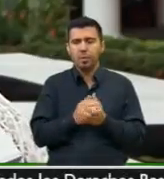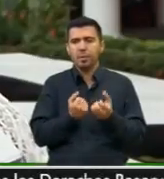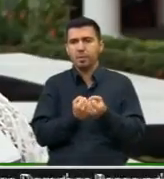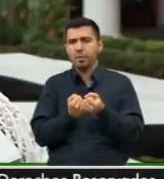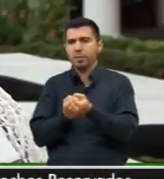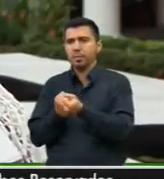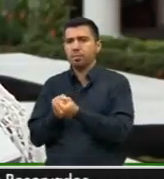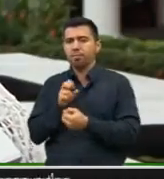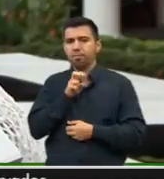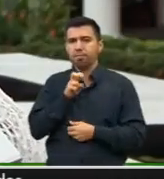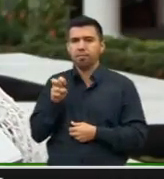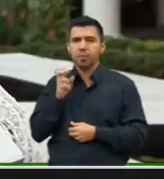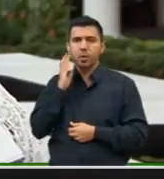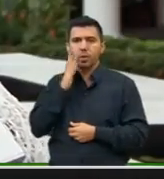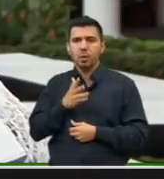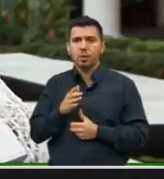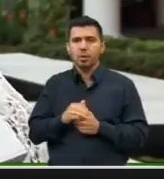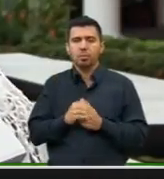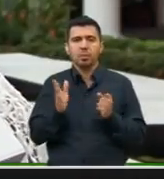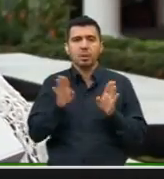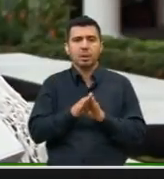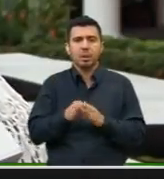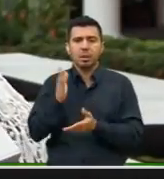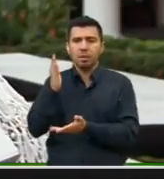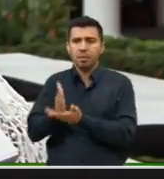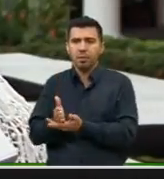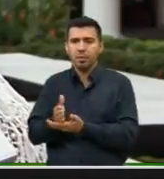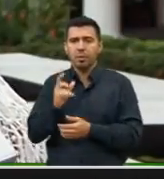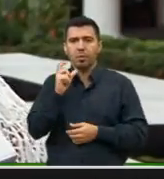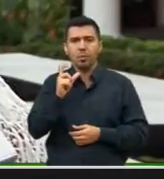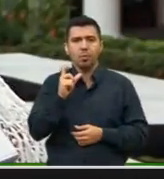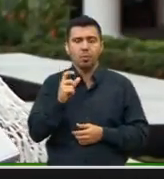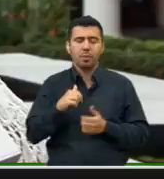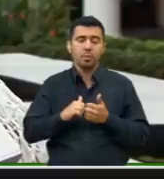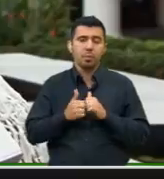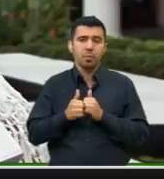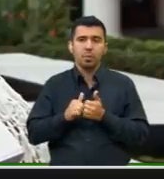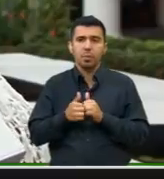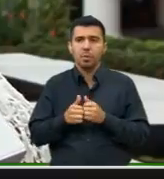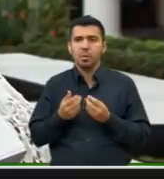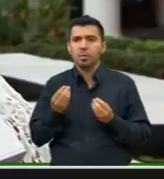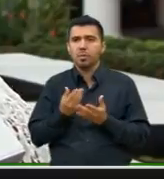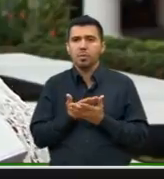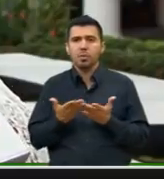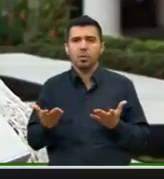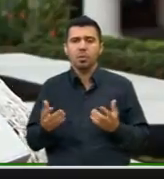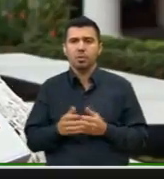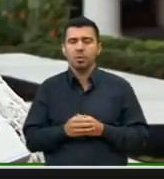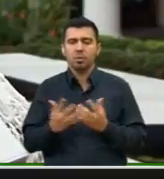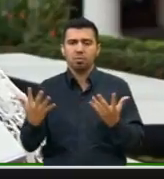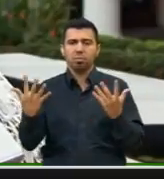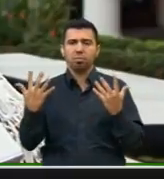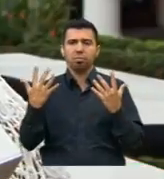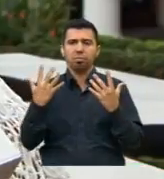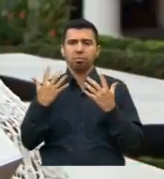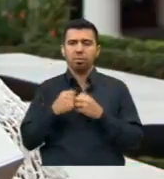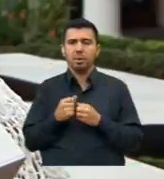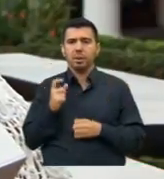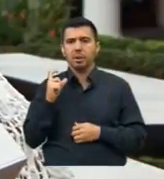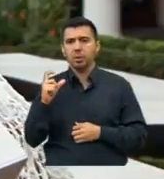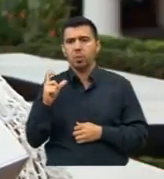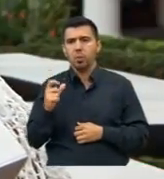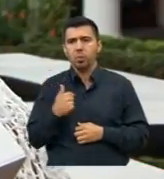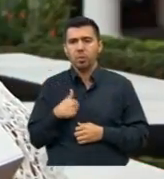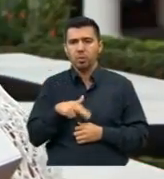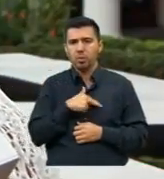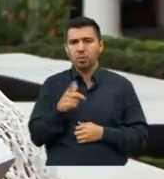nortesantandereano con la y cierre de fronteras de los problemas que se nos está avecinando pero efectivamente esto es un gran